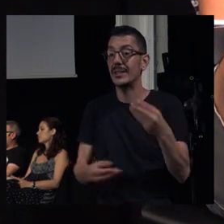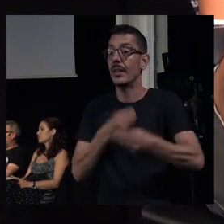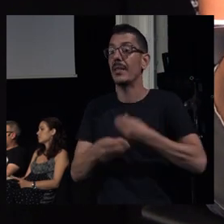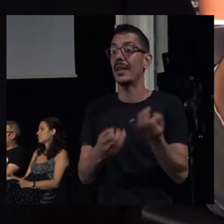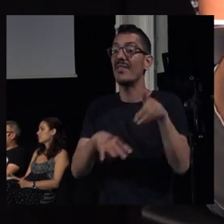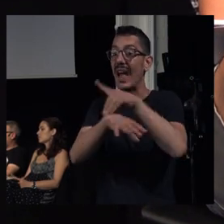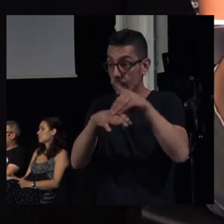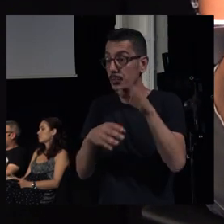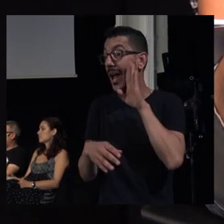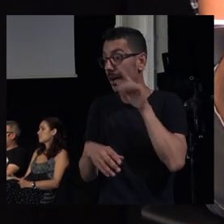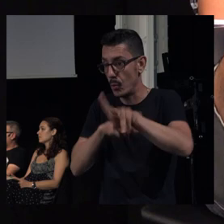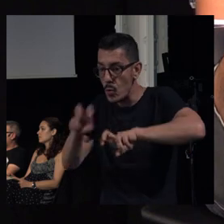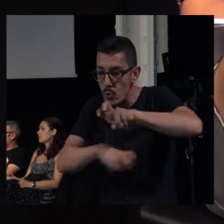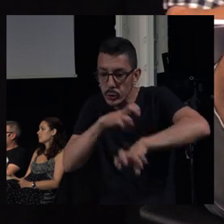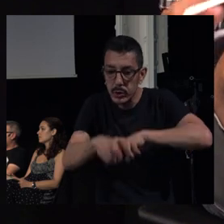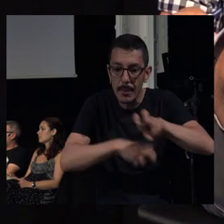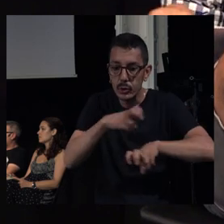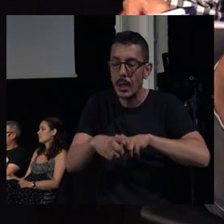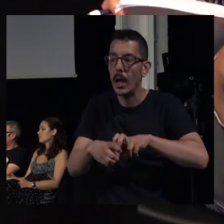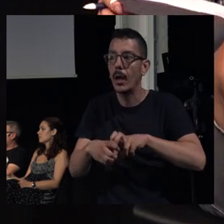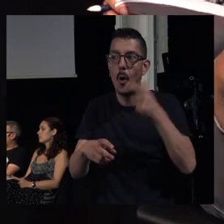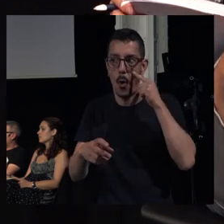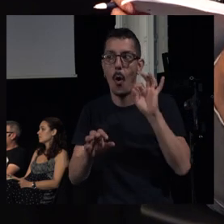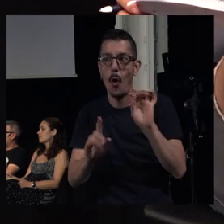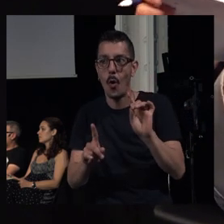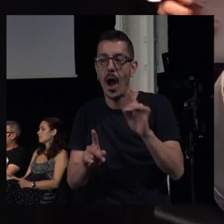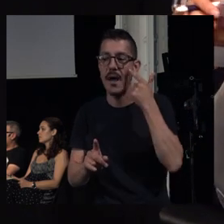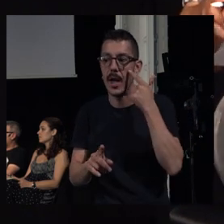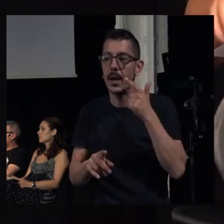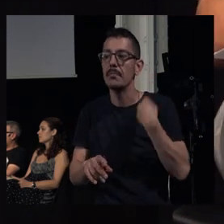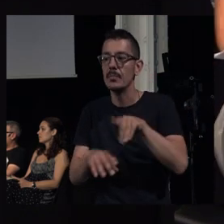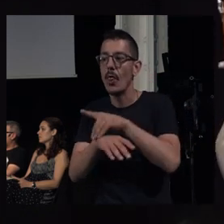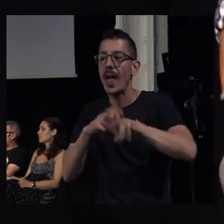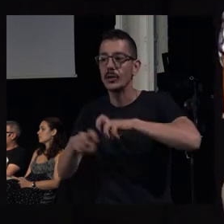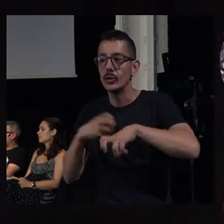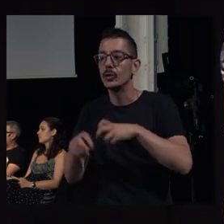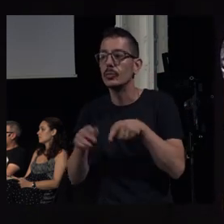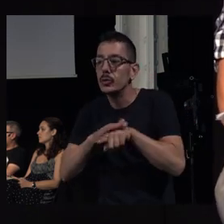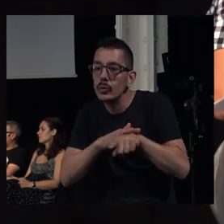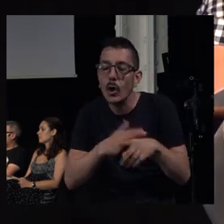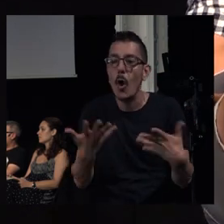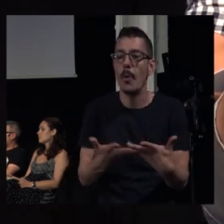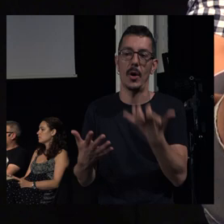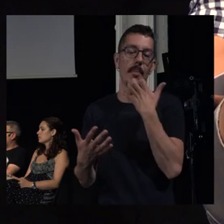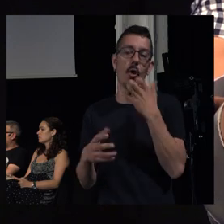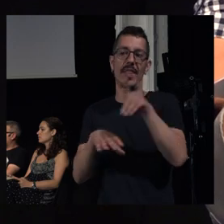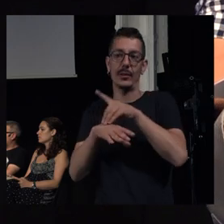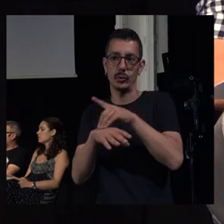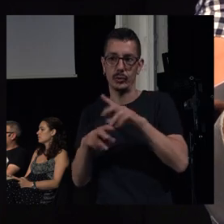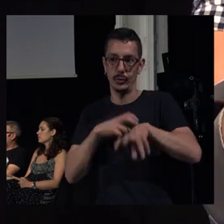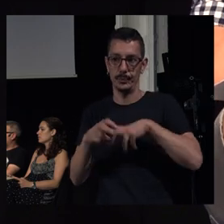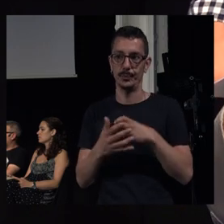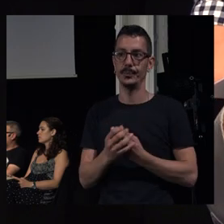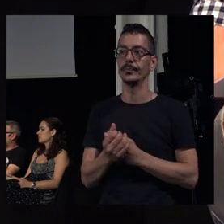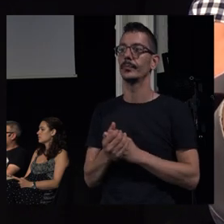esos datos y, ojo, aquí, ¿cómo buscamos los datos? Y os voy a poner a ver si puedo ejemplos, ¿no? Por ejemplo, datos. Antes ha hablado